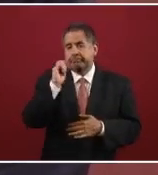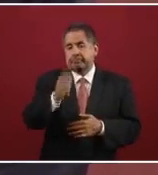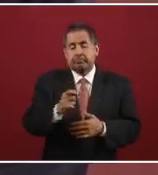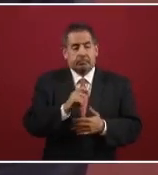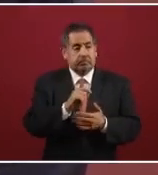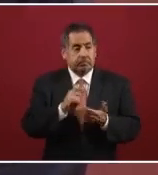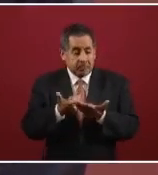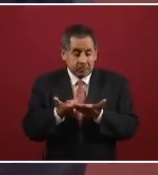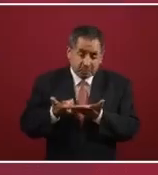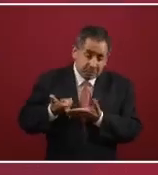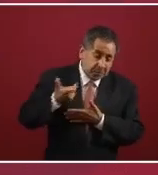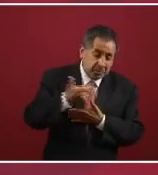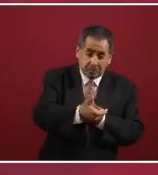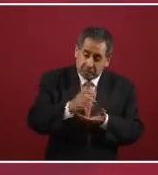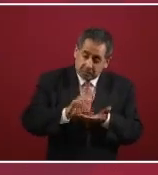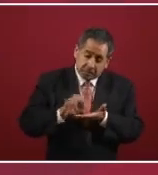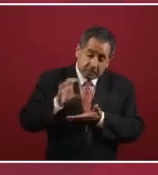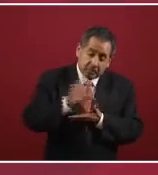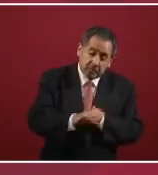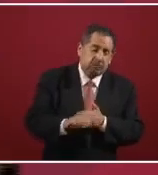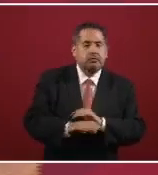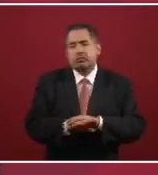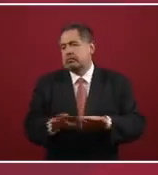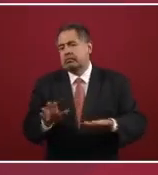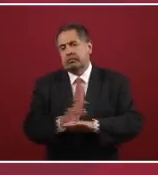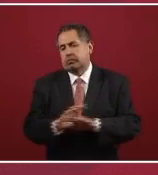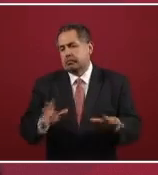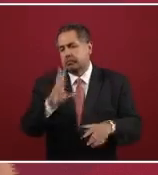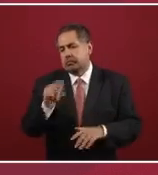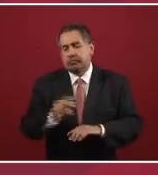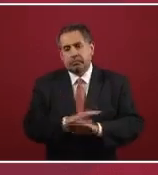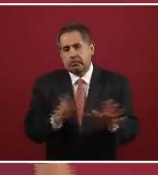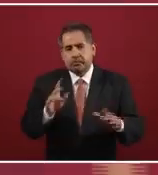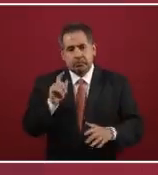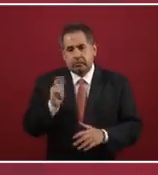onerosos pues entonces